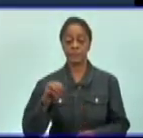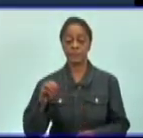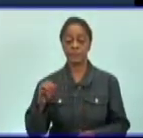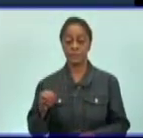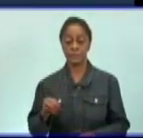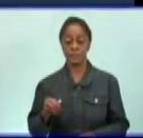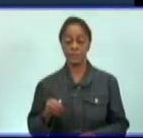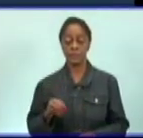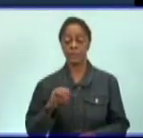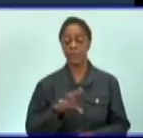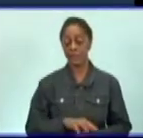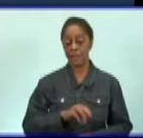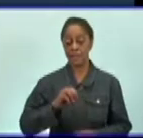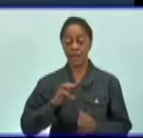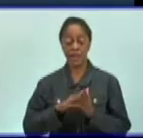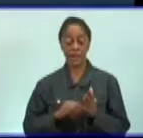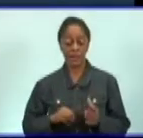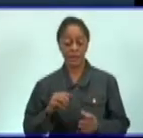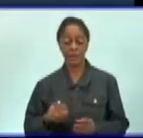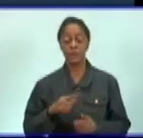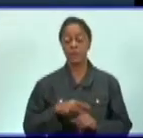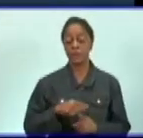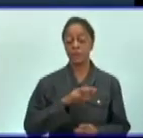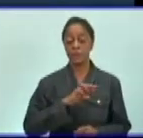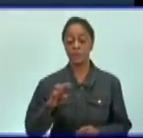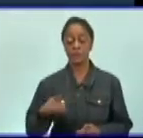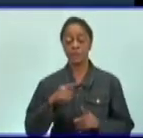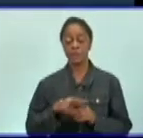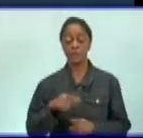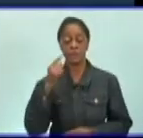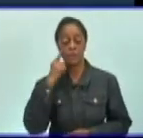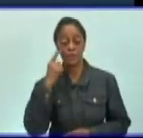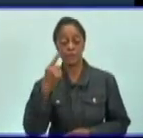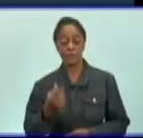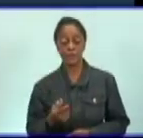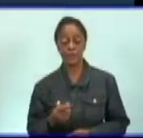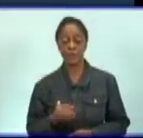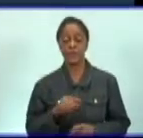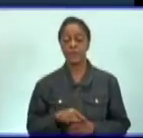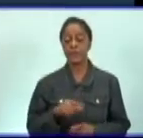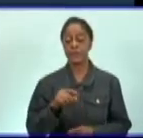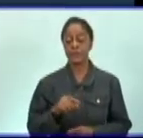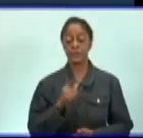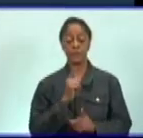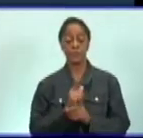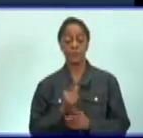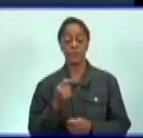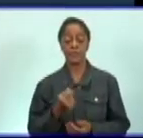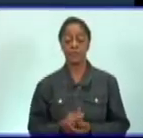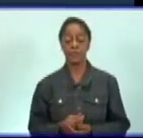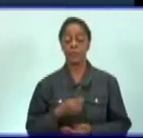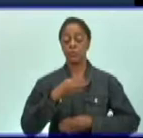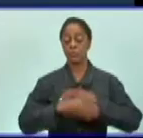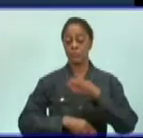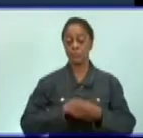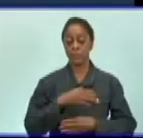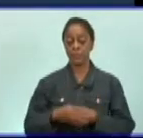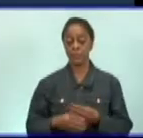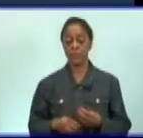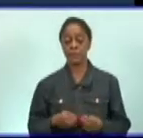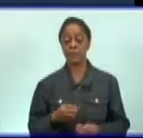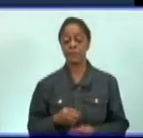el resultado de la suma. Y lo que quería que ustedes observaran es que estamos frente a un problema